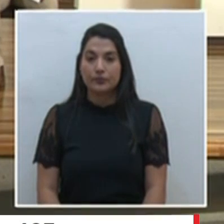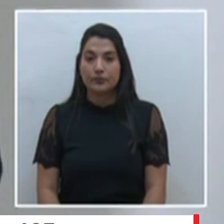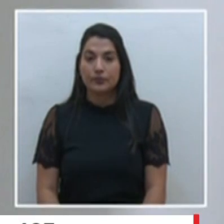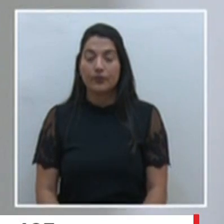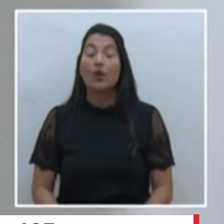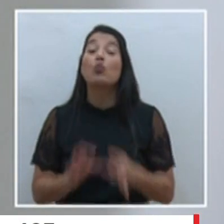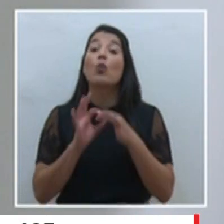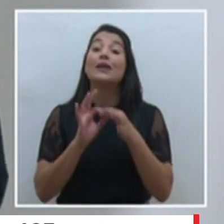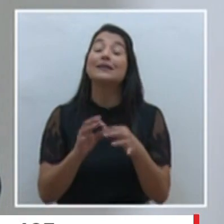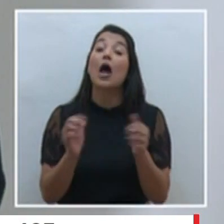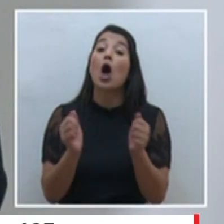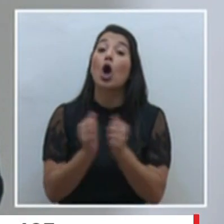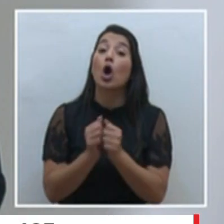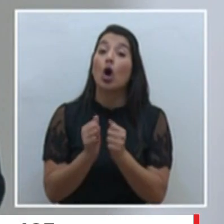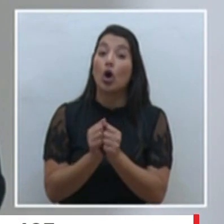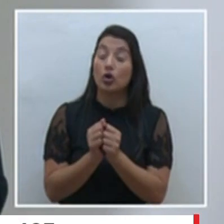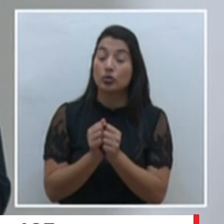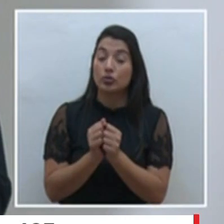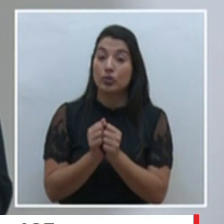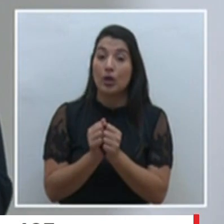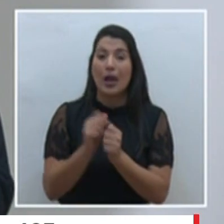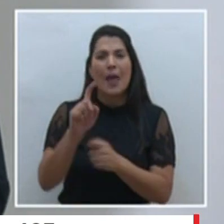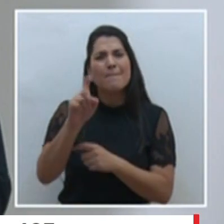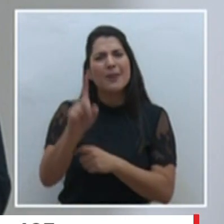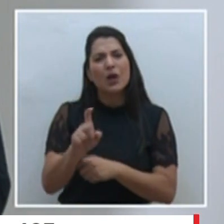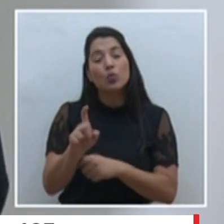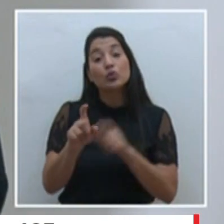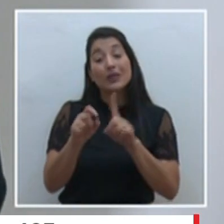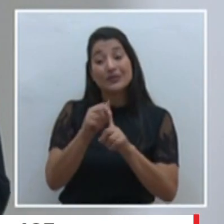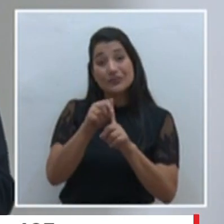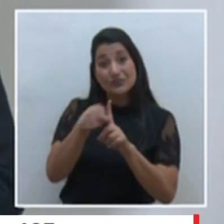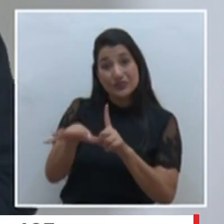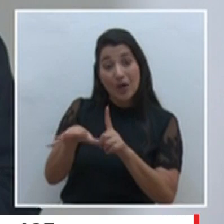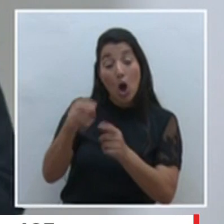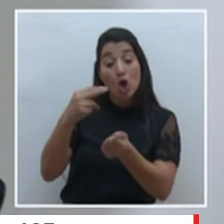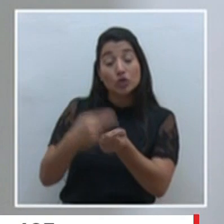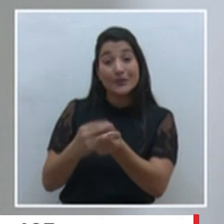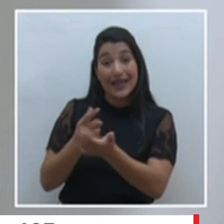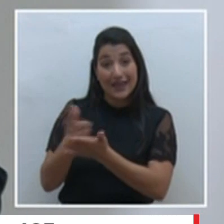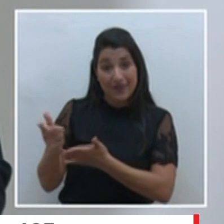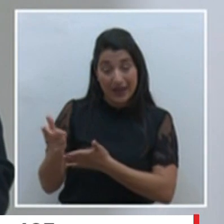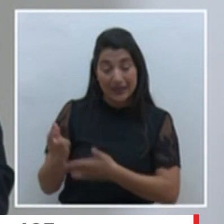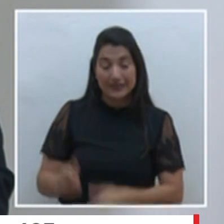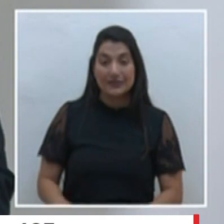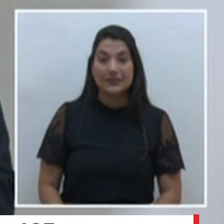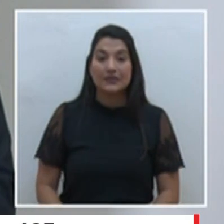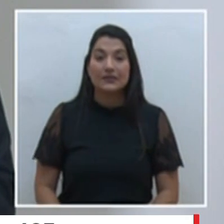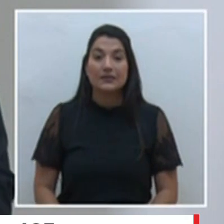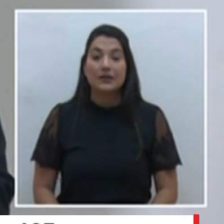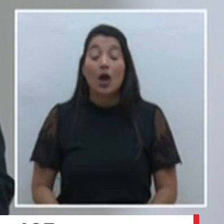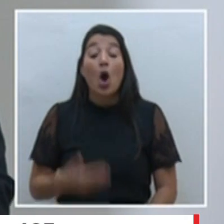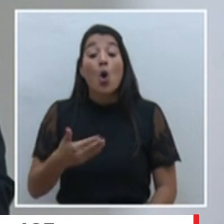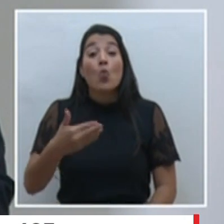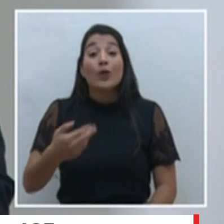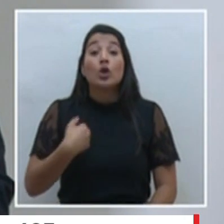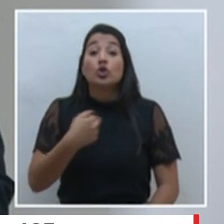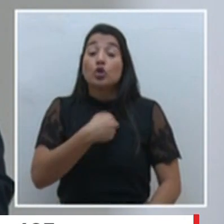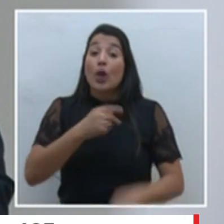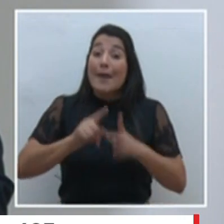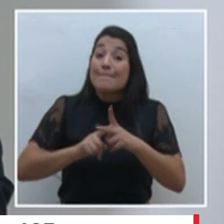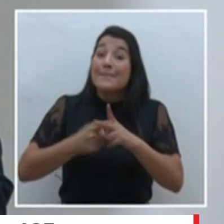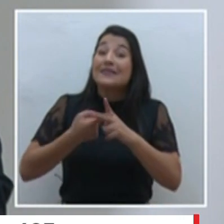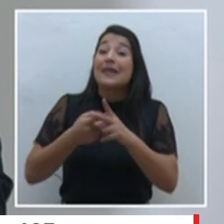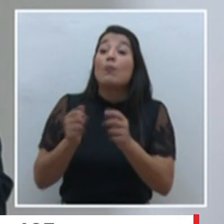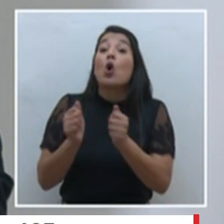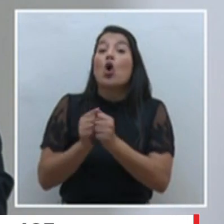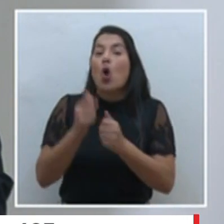Con respecto a la pregunta del nexo epidemiológico en el Hospital de Liberia, cuando comenzamos con esta situación